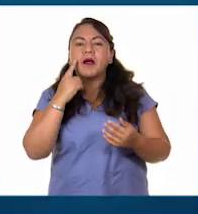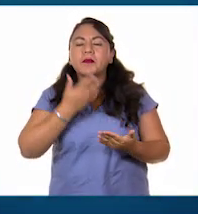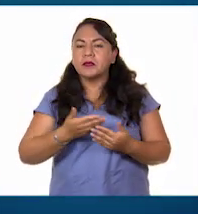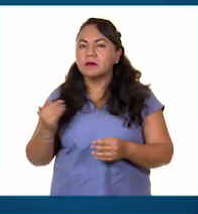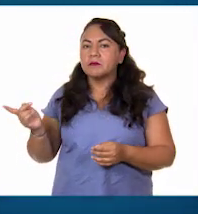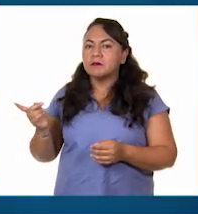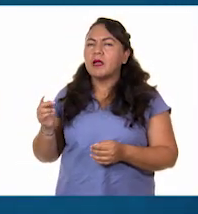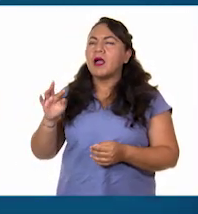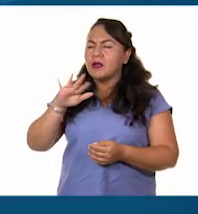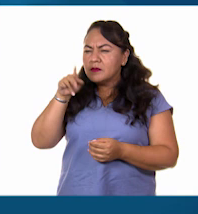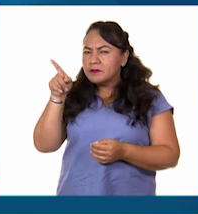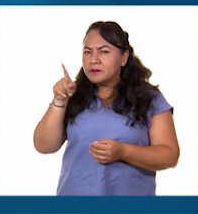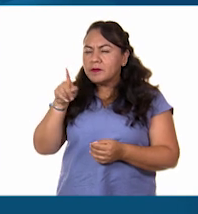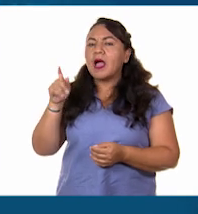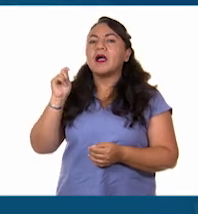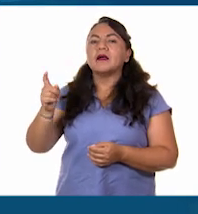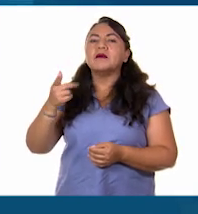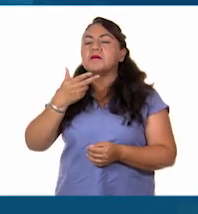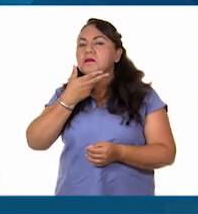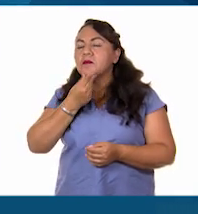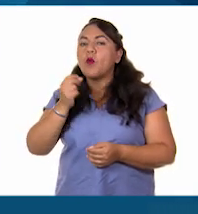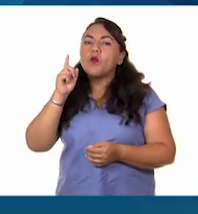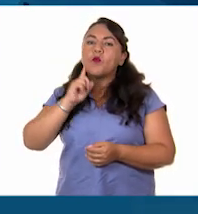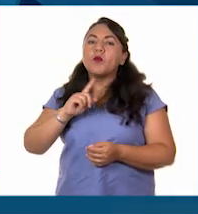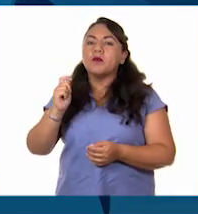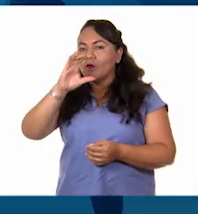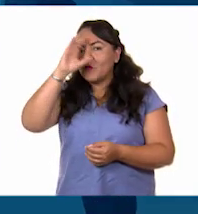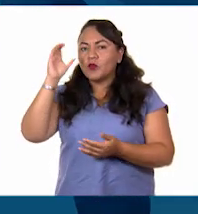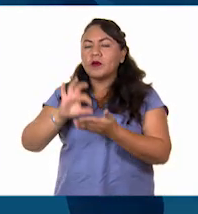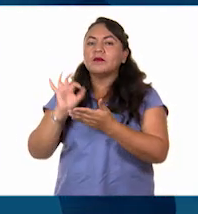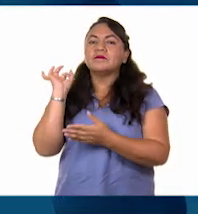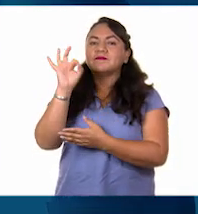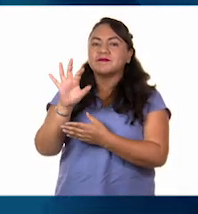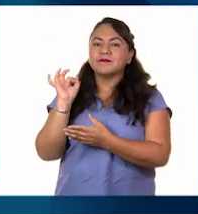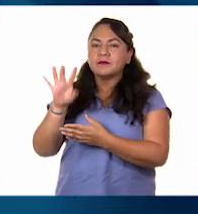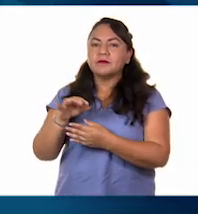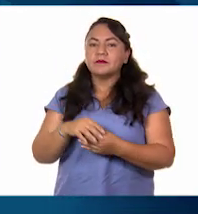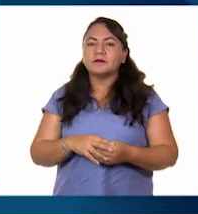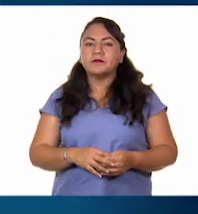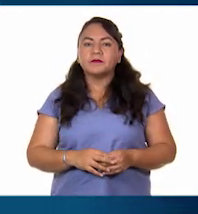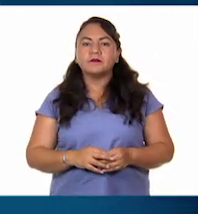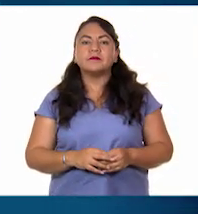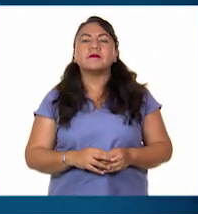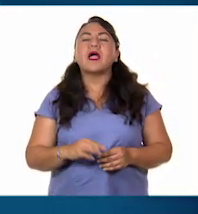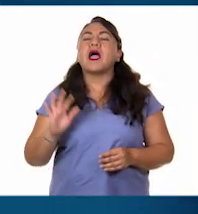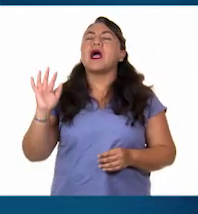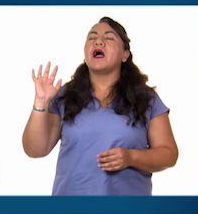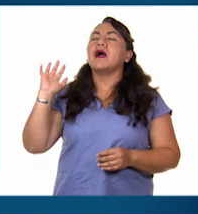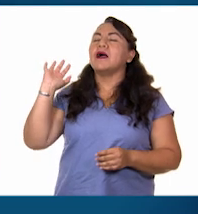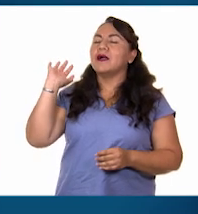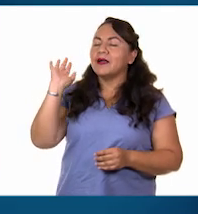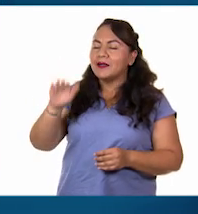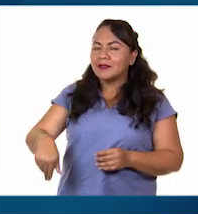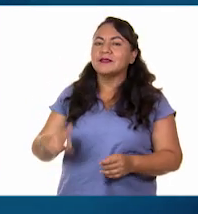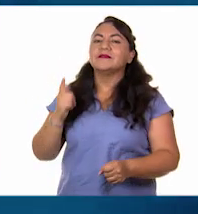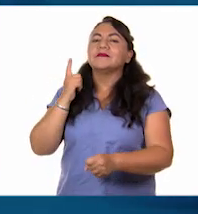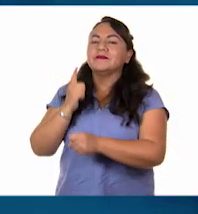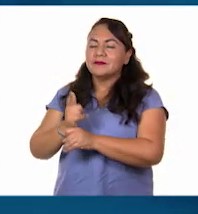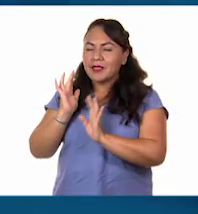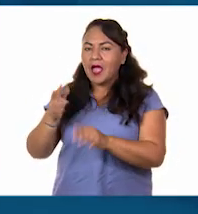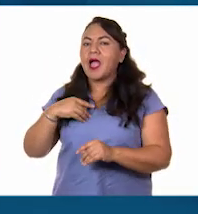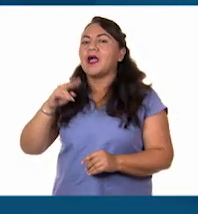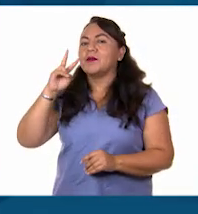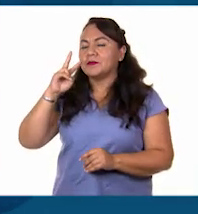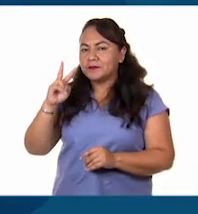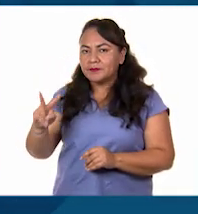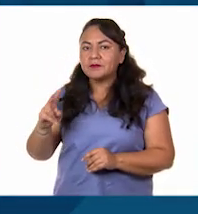De la chica o el chico que haya enviado sus fotografías, ¿no? Ah, ya veo. Debería